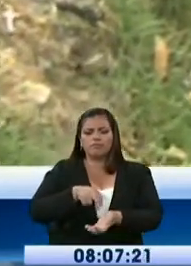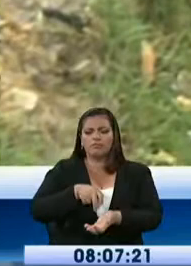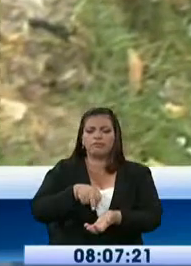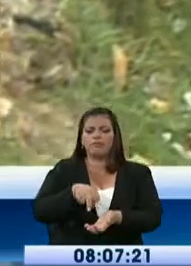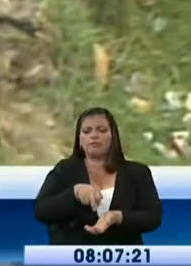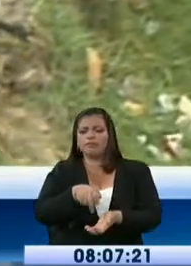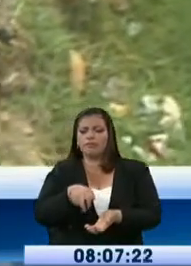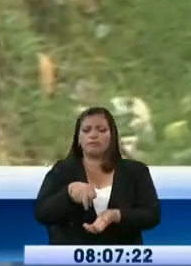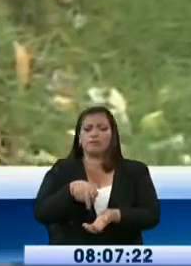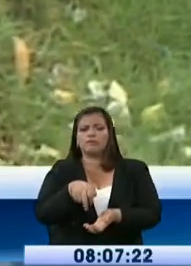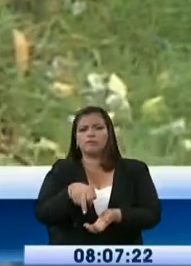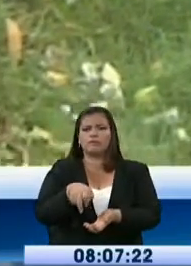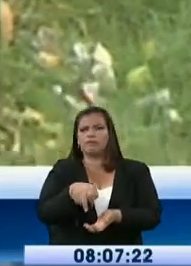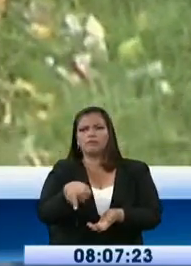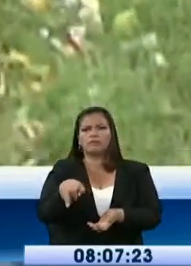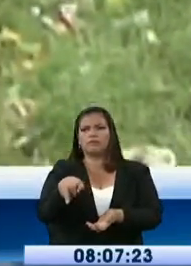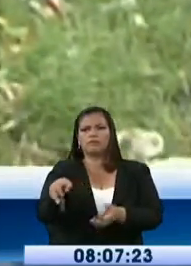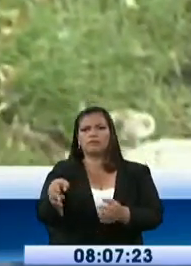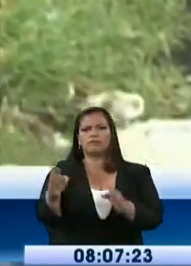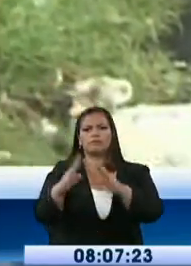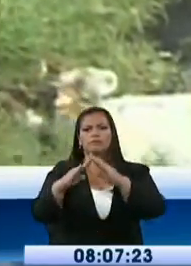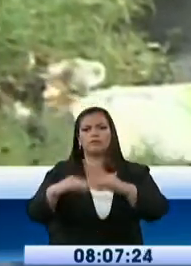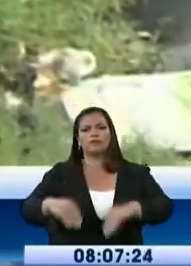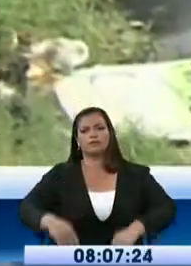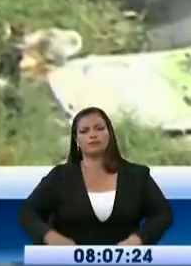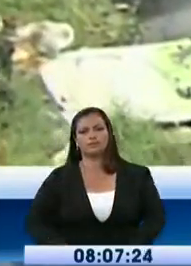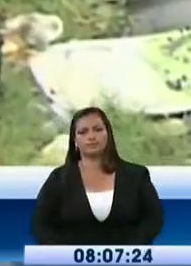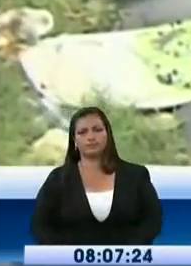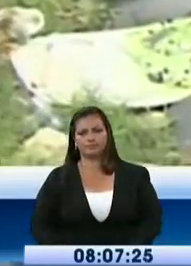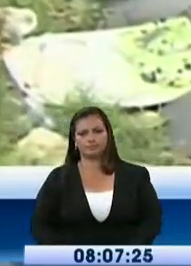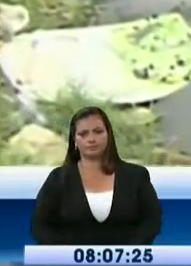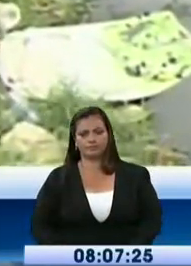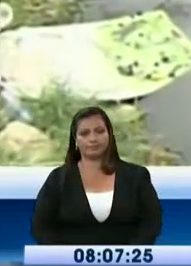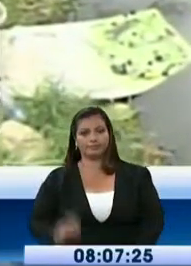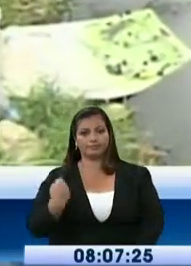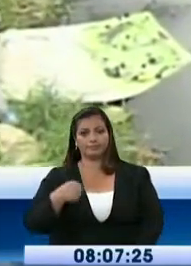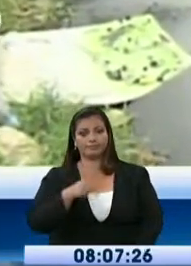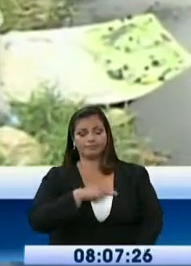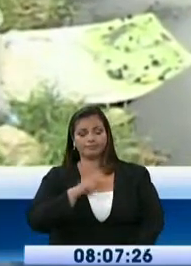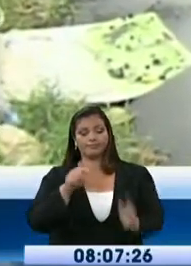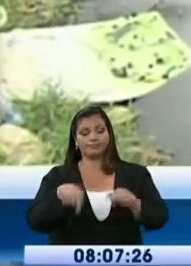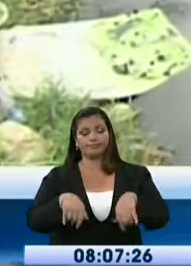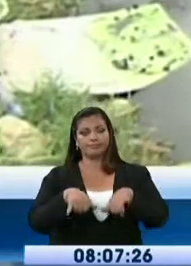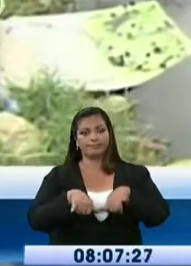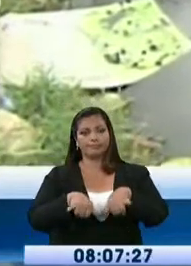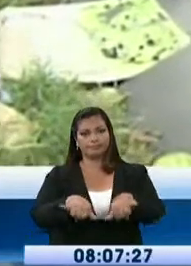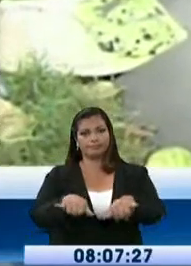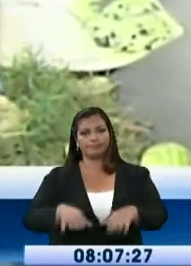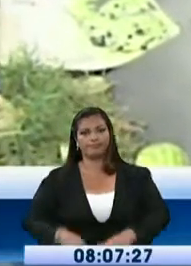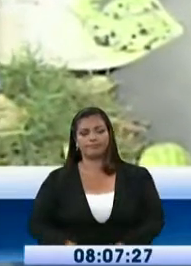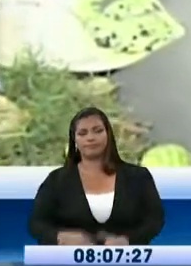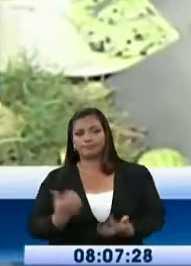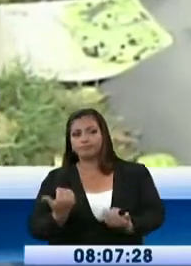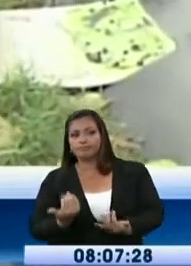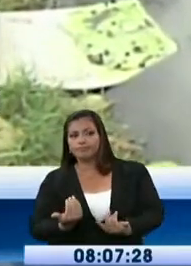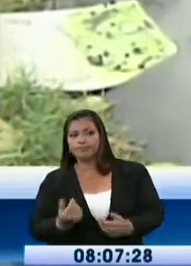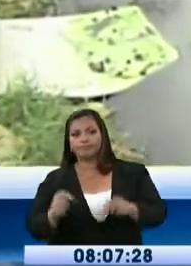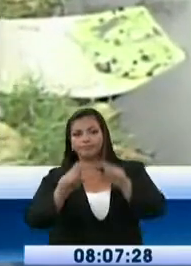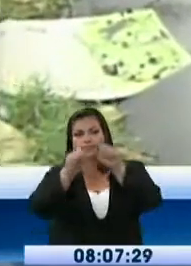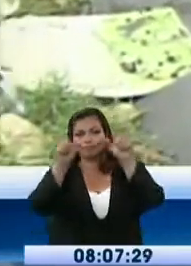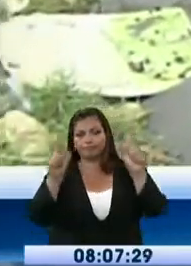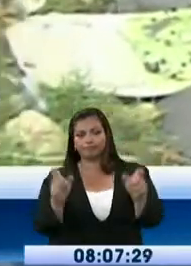puedan también pasar a sus casas, ¿no? Nosotros vamos a estar aquí, vamos a esperar a que llegue personal de